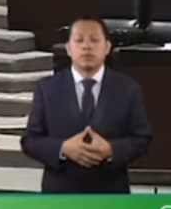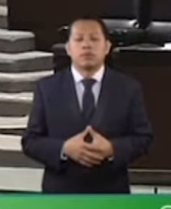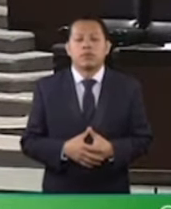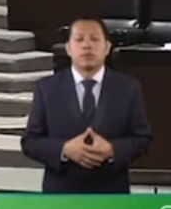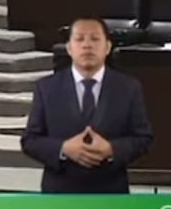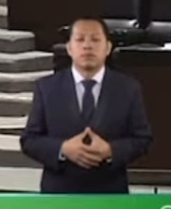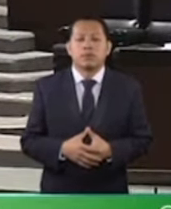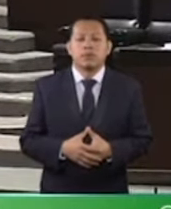i